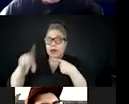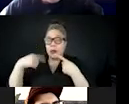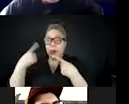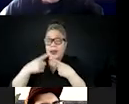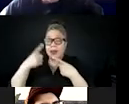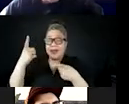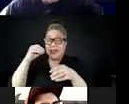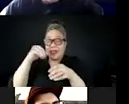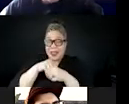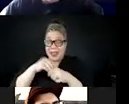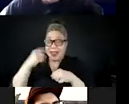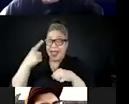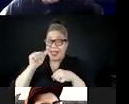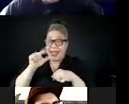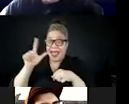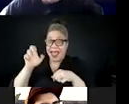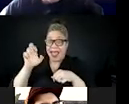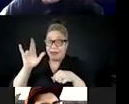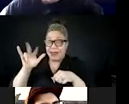él